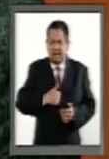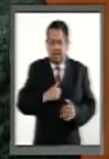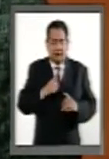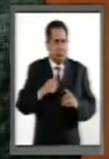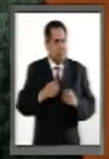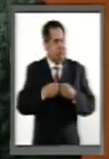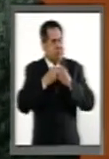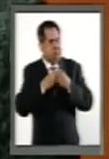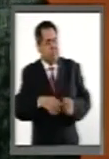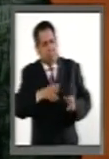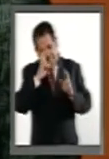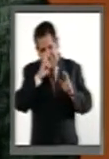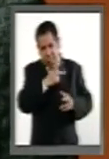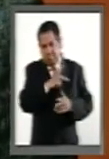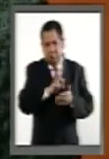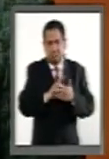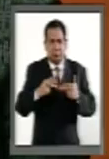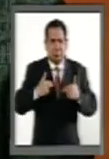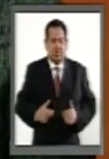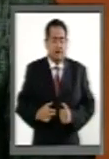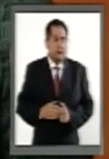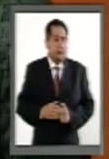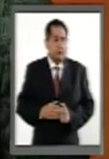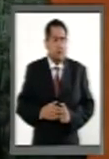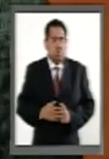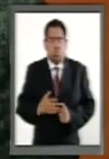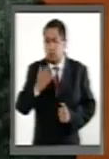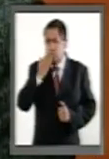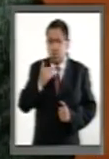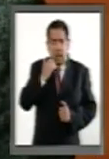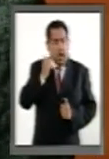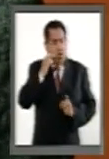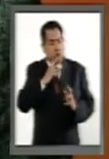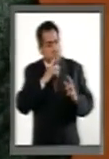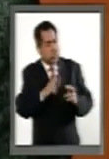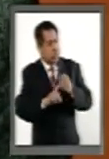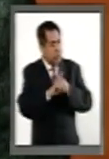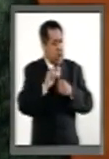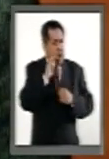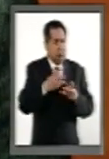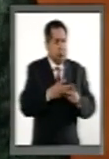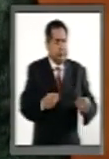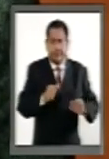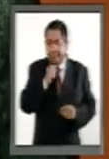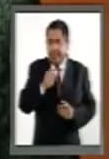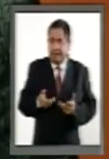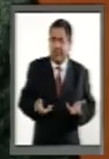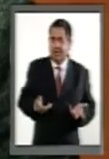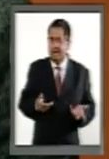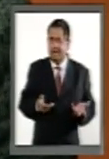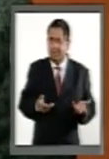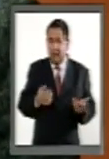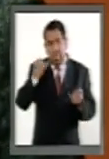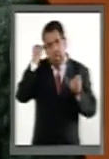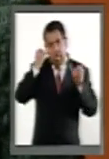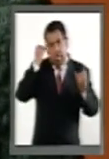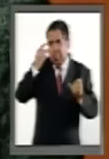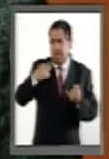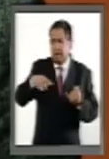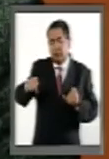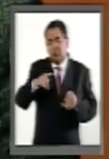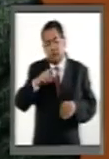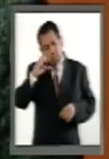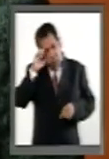sus derechos humanos. La falta de resolución a sus problemas y carencias fomenta en el imaginario social una cultura